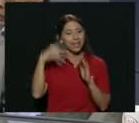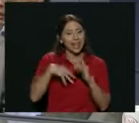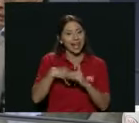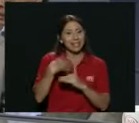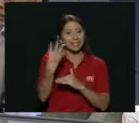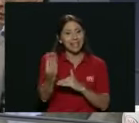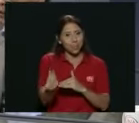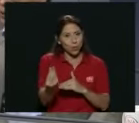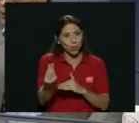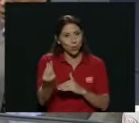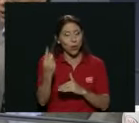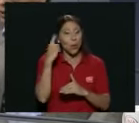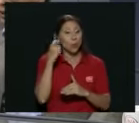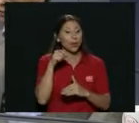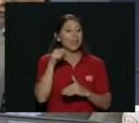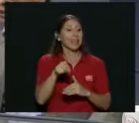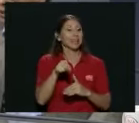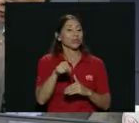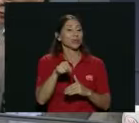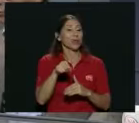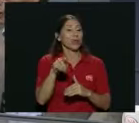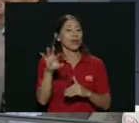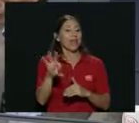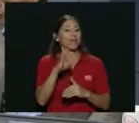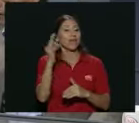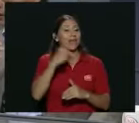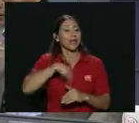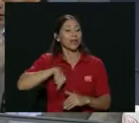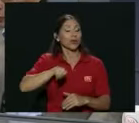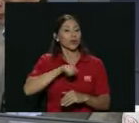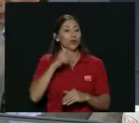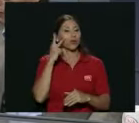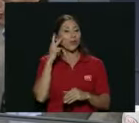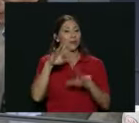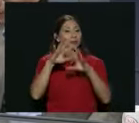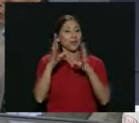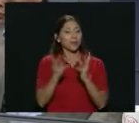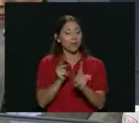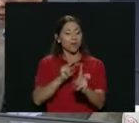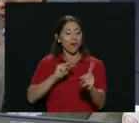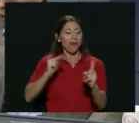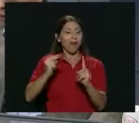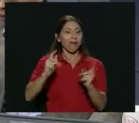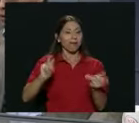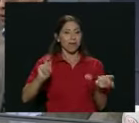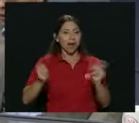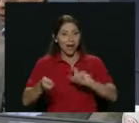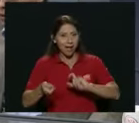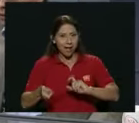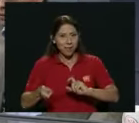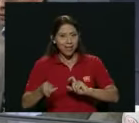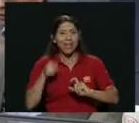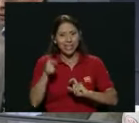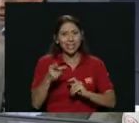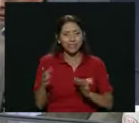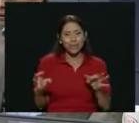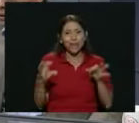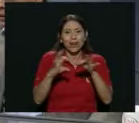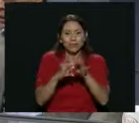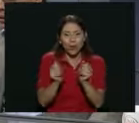porque la política exterior revierte en la forma en que nosotros vemos el mundo, ya es un tema más cultural,